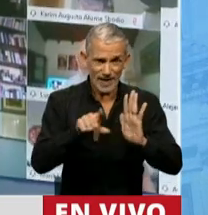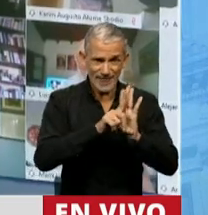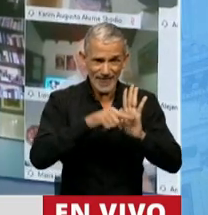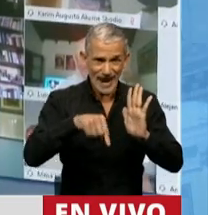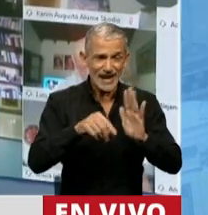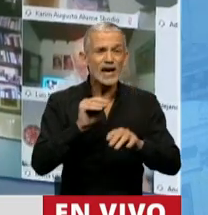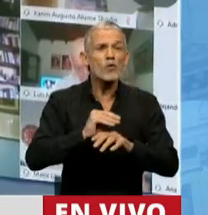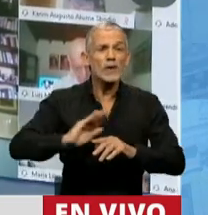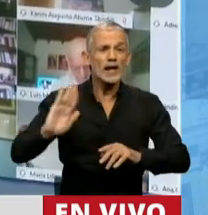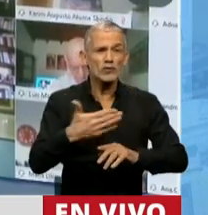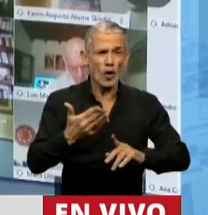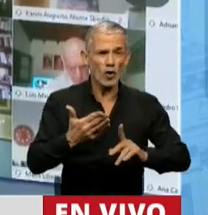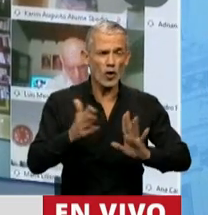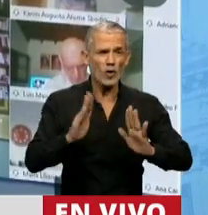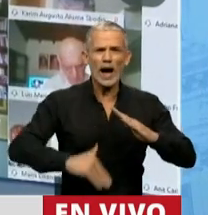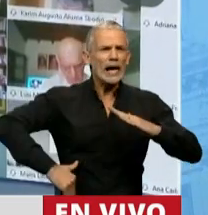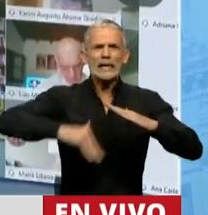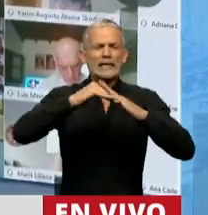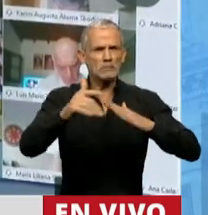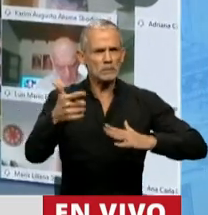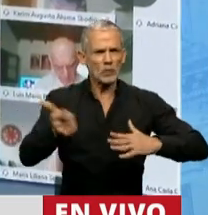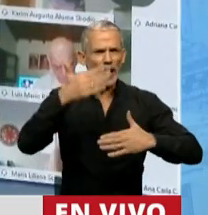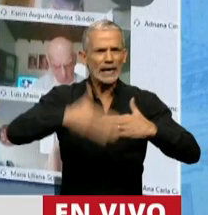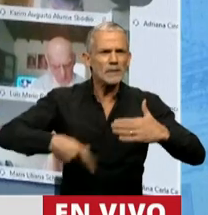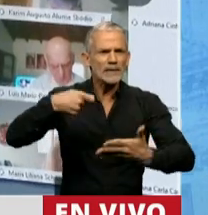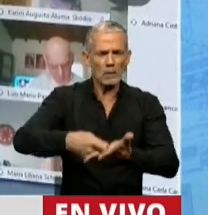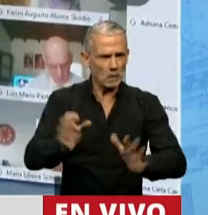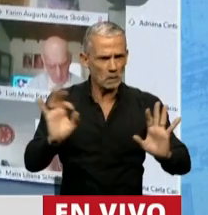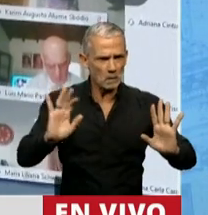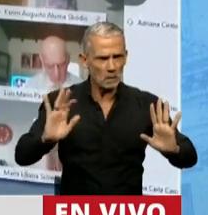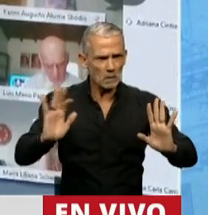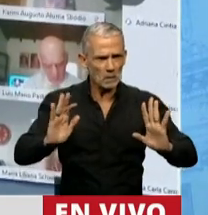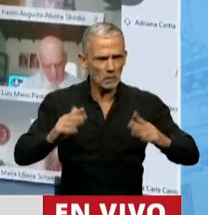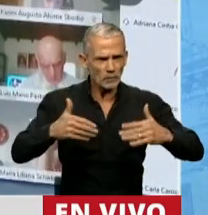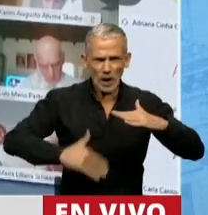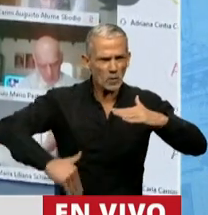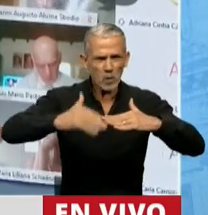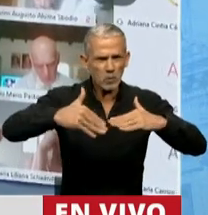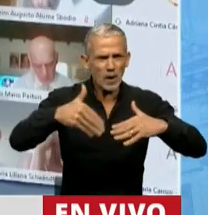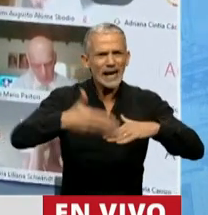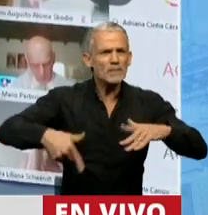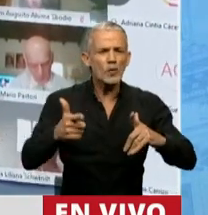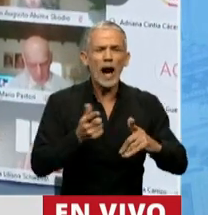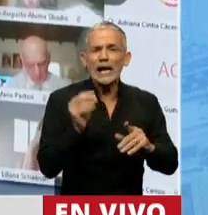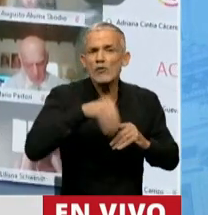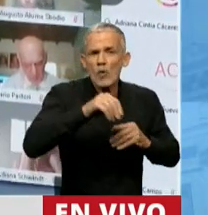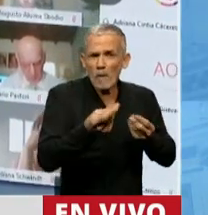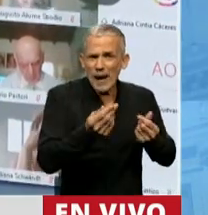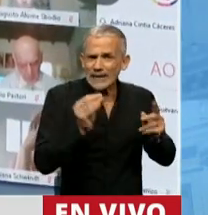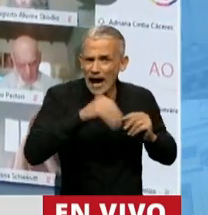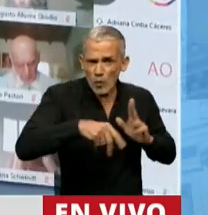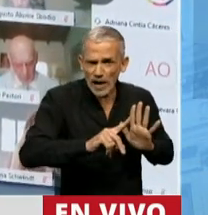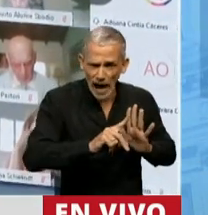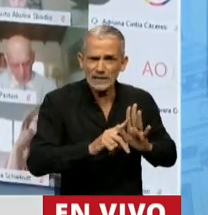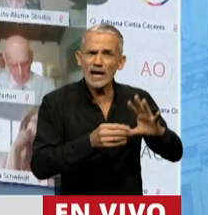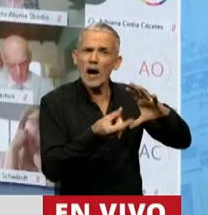ley sin poder fijarse límites a los pagos. Es decir, que si no alcanzan los recursos